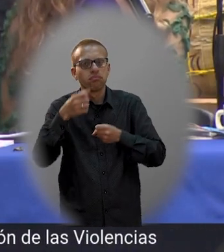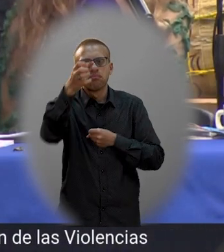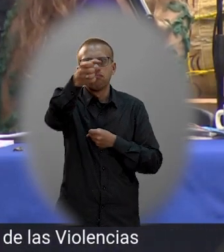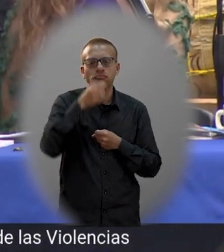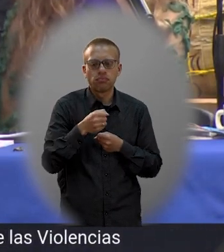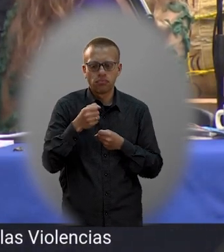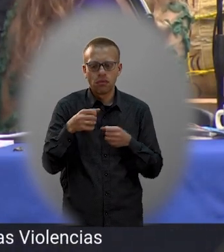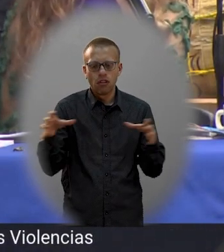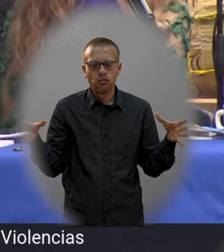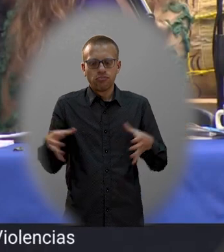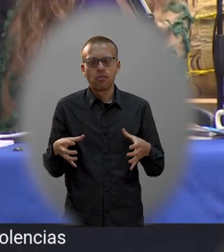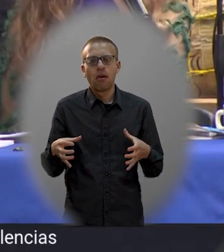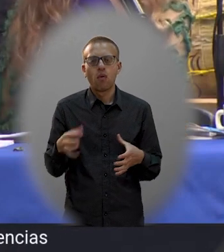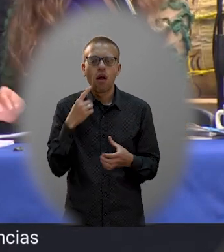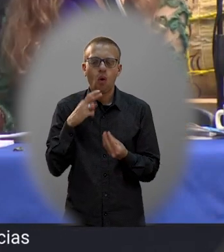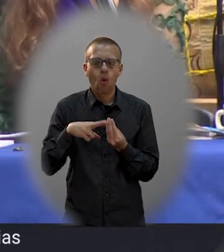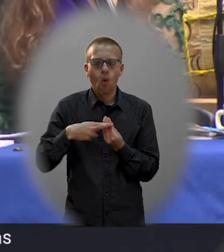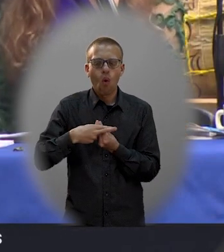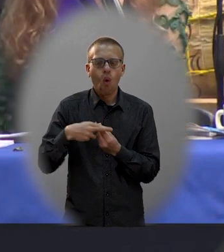que no haya un conflicto de intereses.